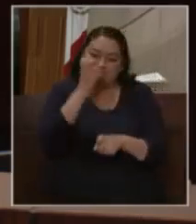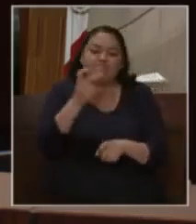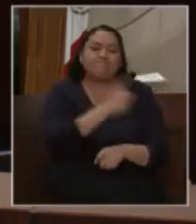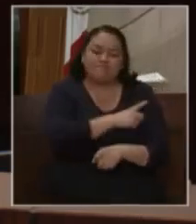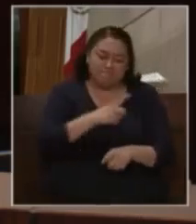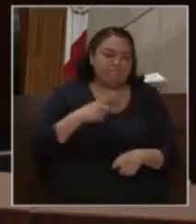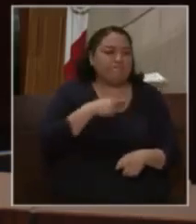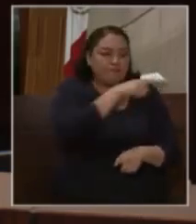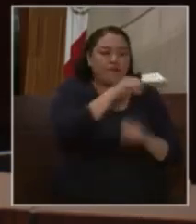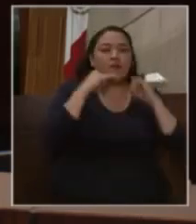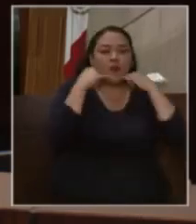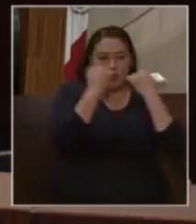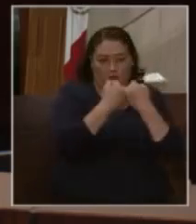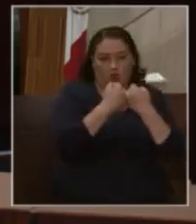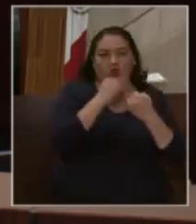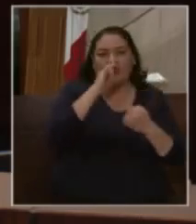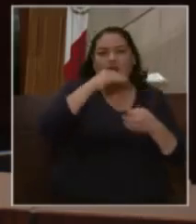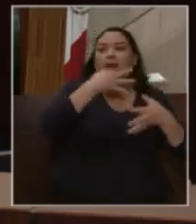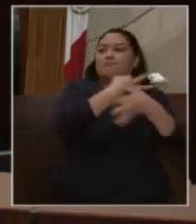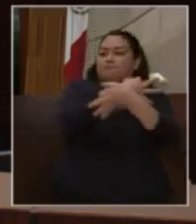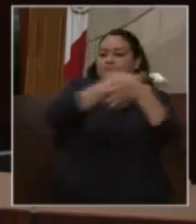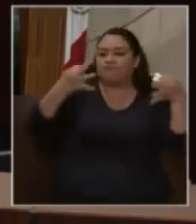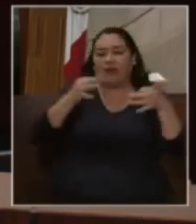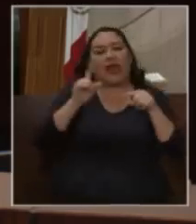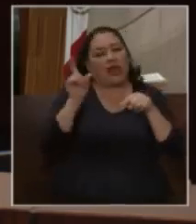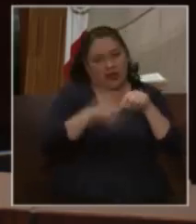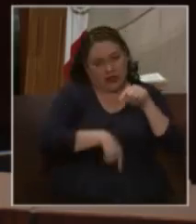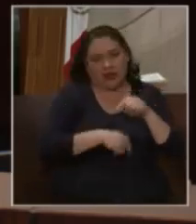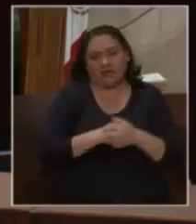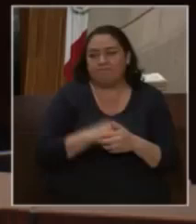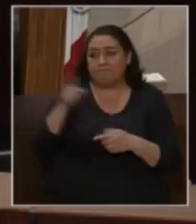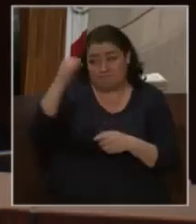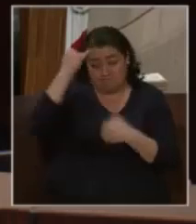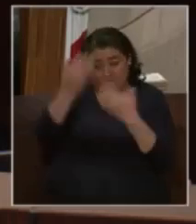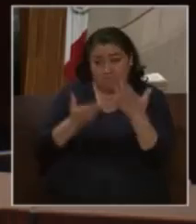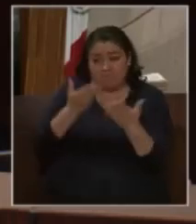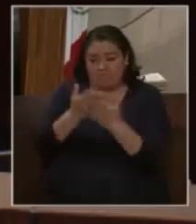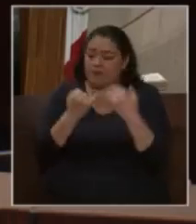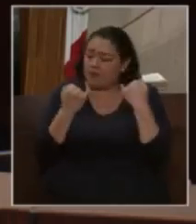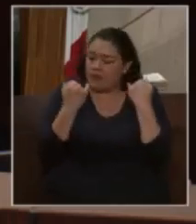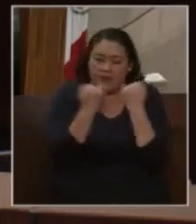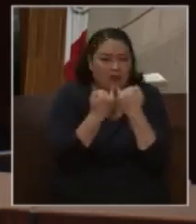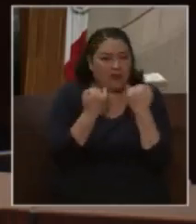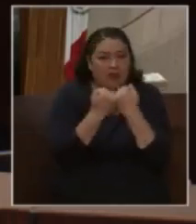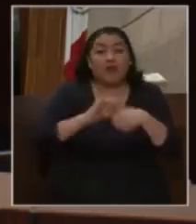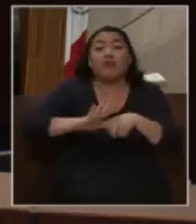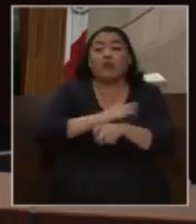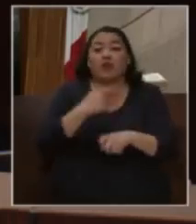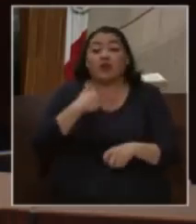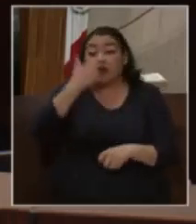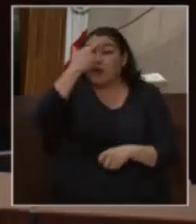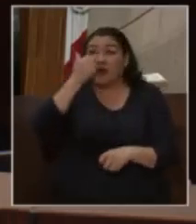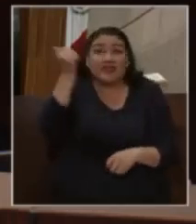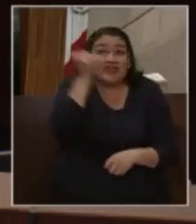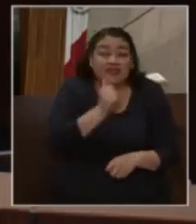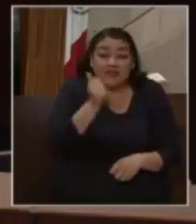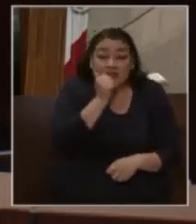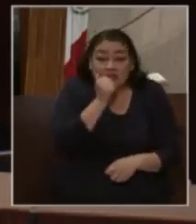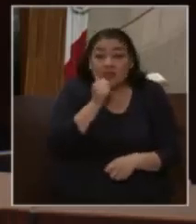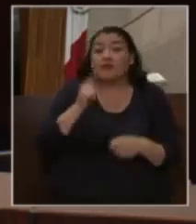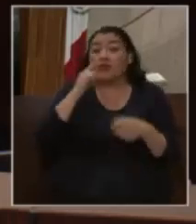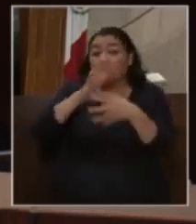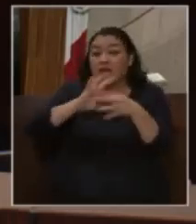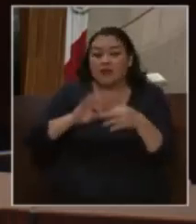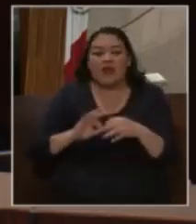revocación lisa y llana de la resolución en los términos en que se propone en el proyecto, ya que en la especie, insisto, aquí no se trata